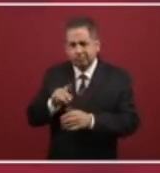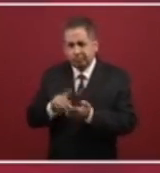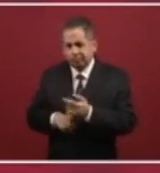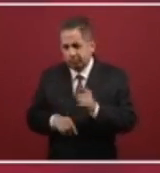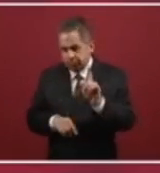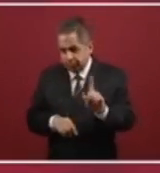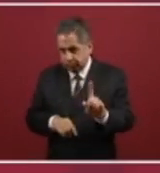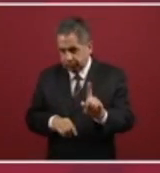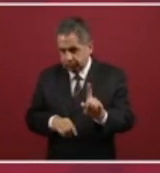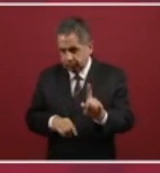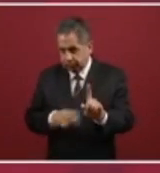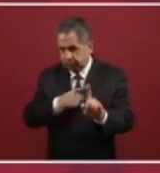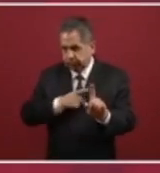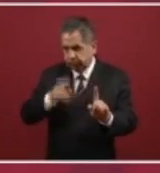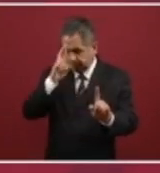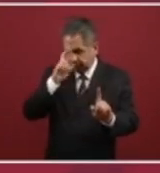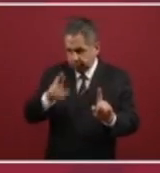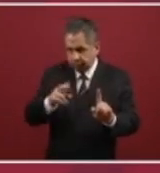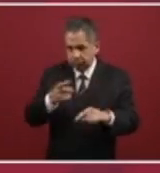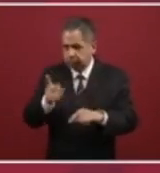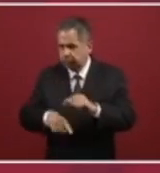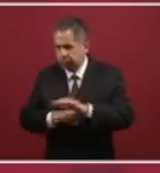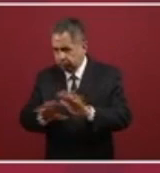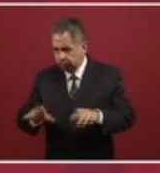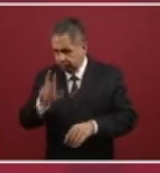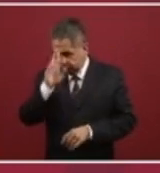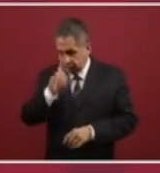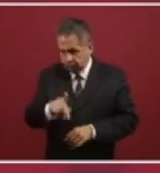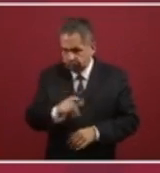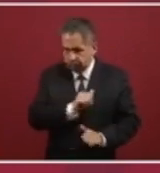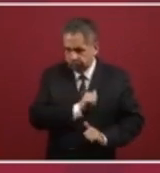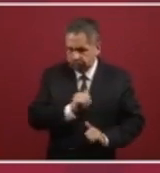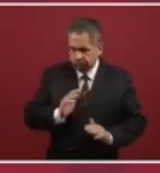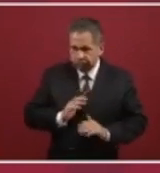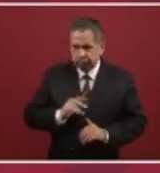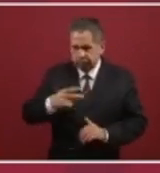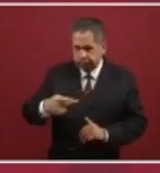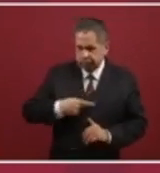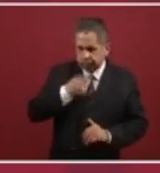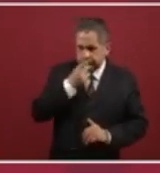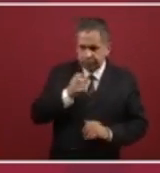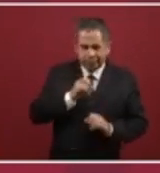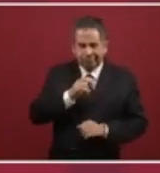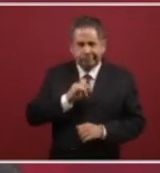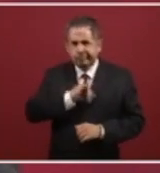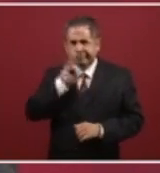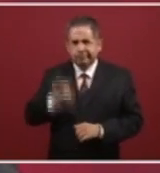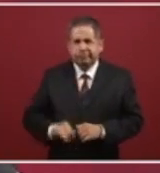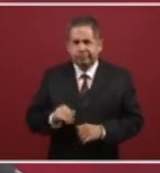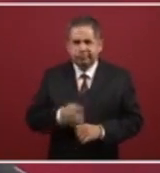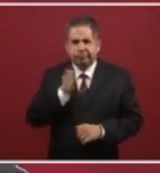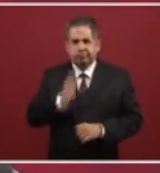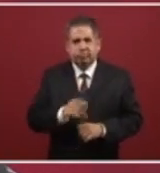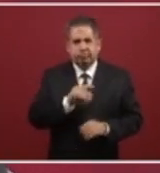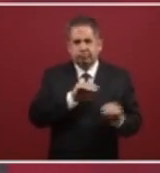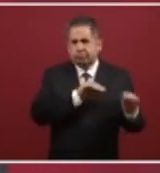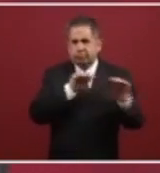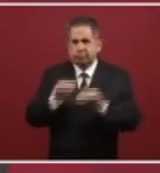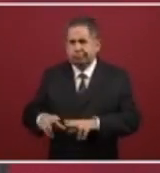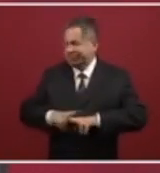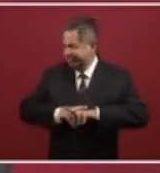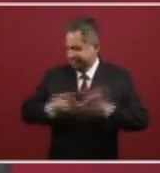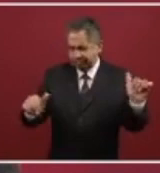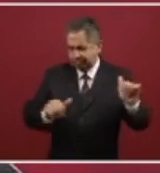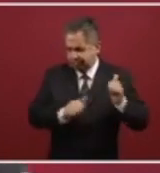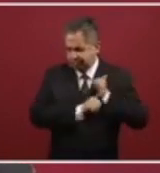una. Hay que respetar, porque si no le quitamos. Los Marines que preguntaste, desde luego que nosotros jamás aceptaríamos la presencia de ninguna Fuerza Armada de